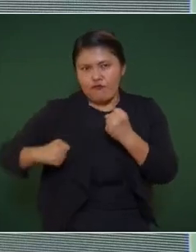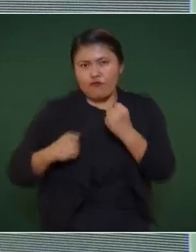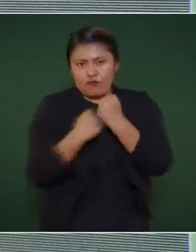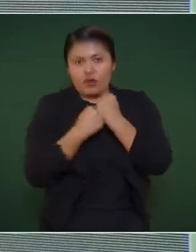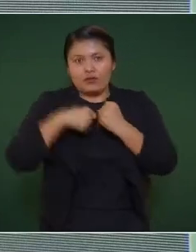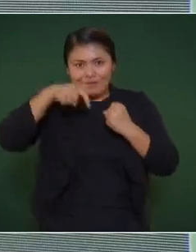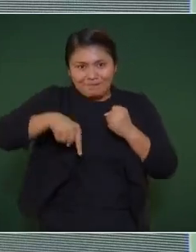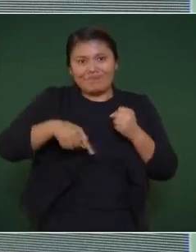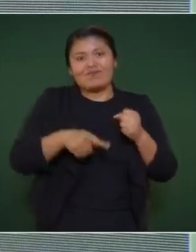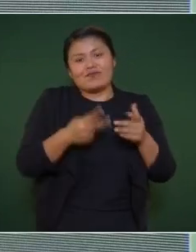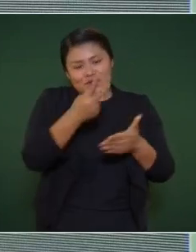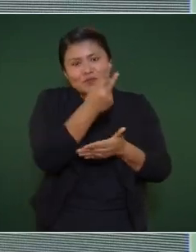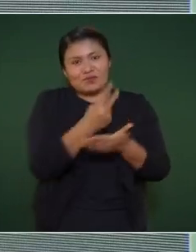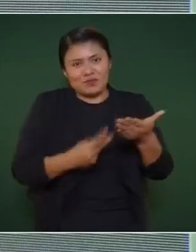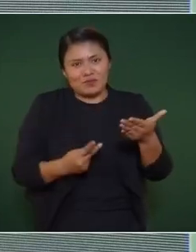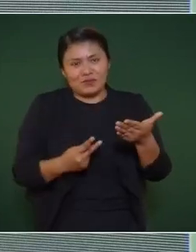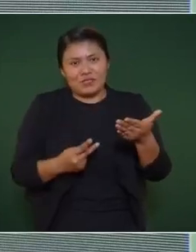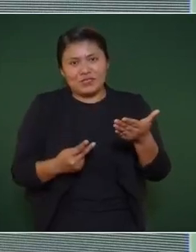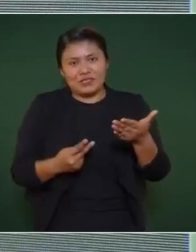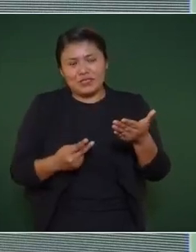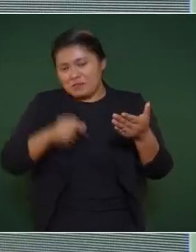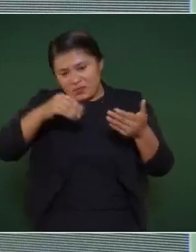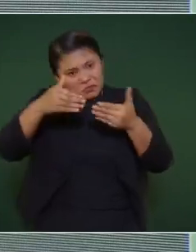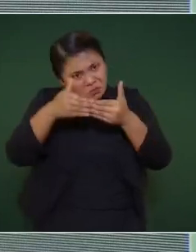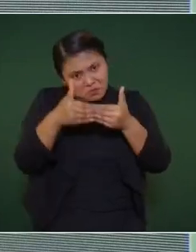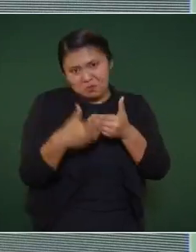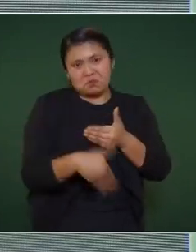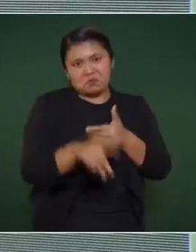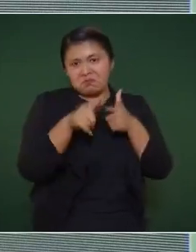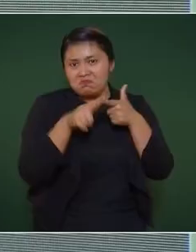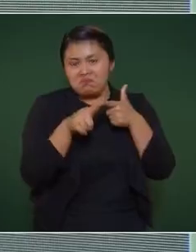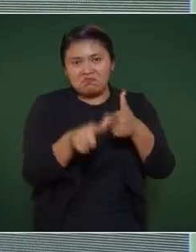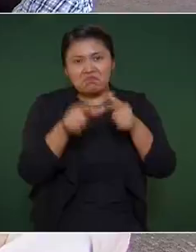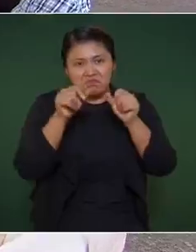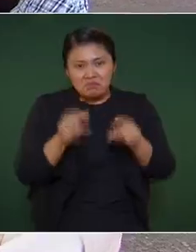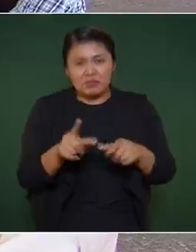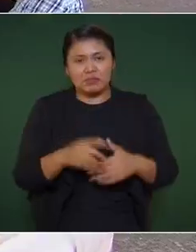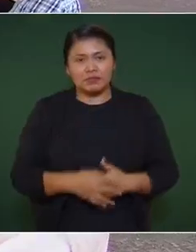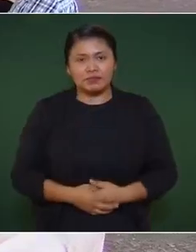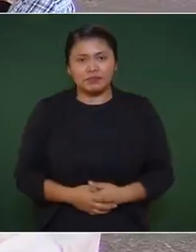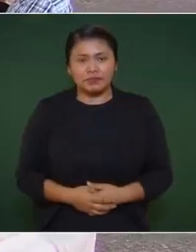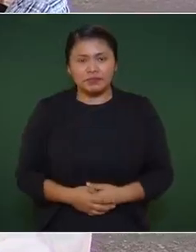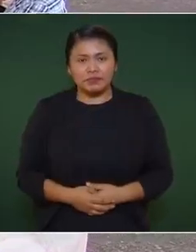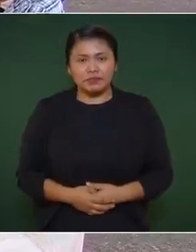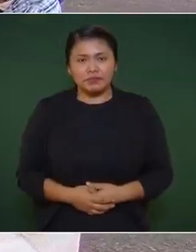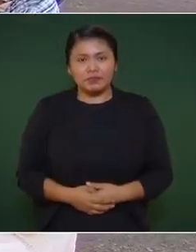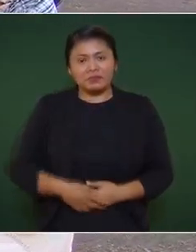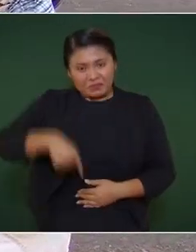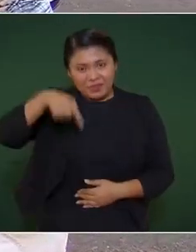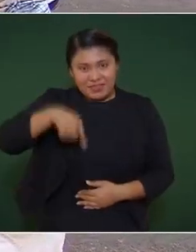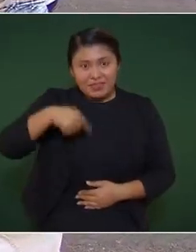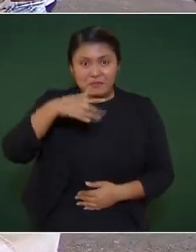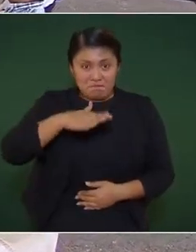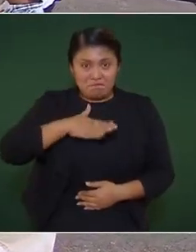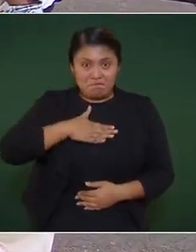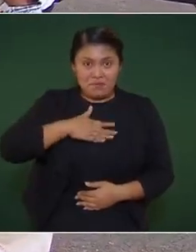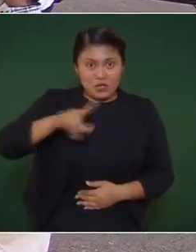y hacia adelante lo mismo. Se crearon en este gobierno